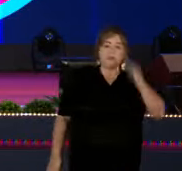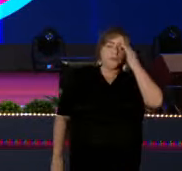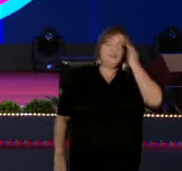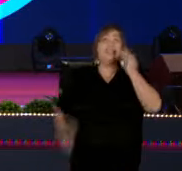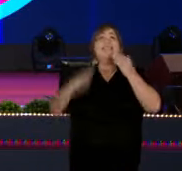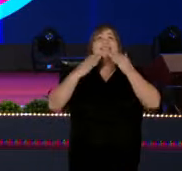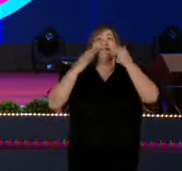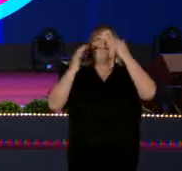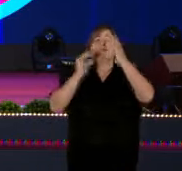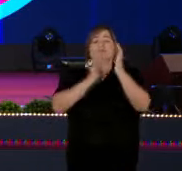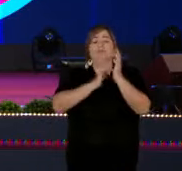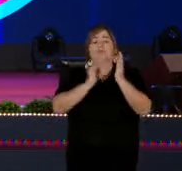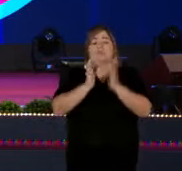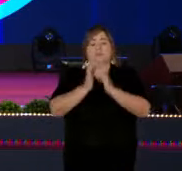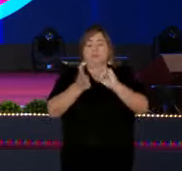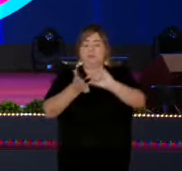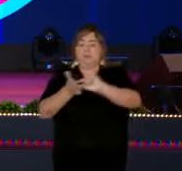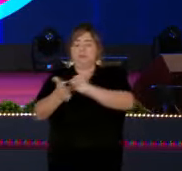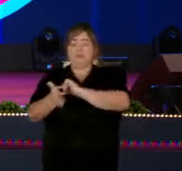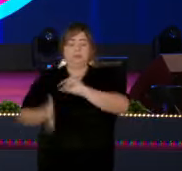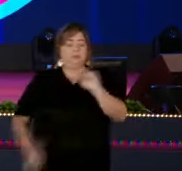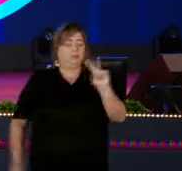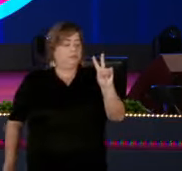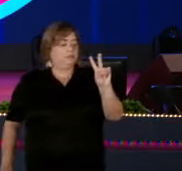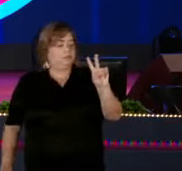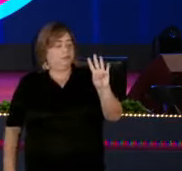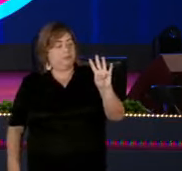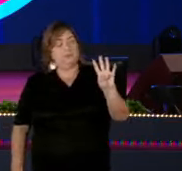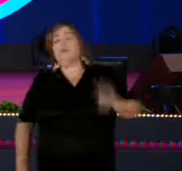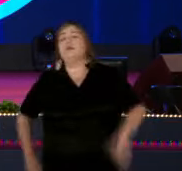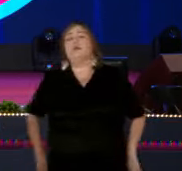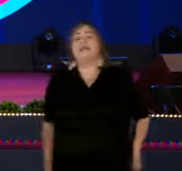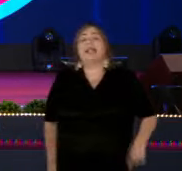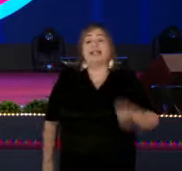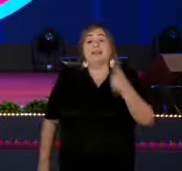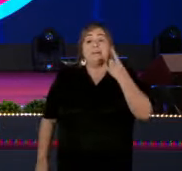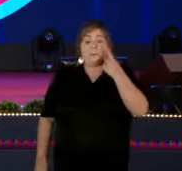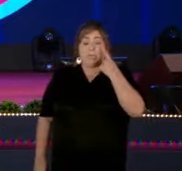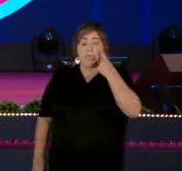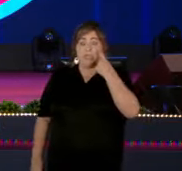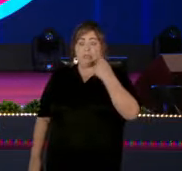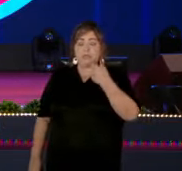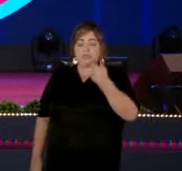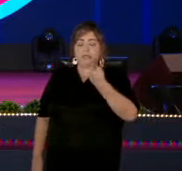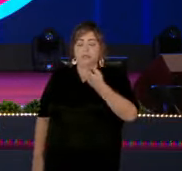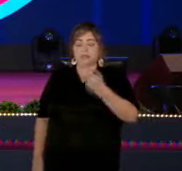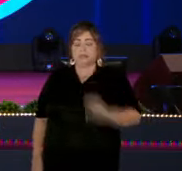Gracias, Jesús. Verso 24. Mira lo que dice.